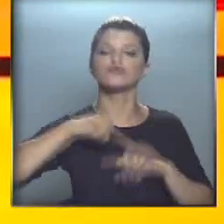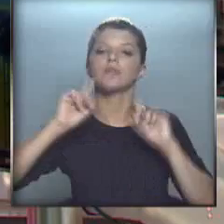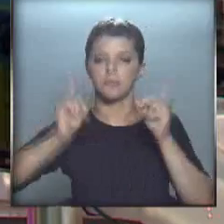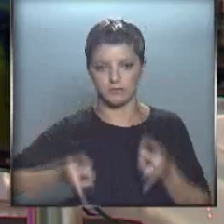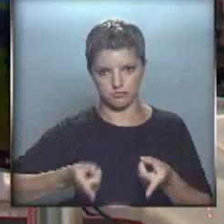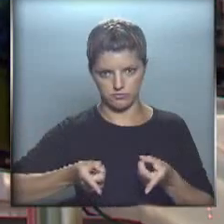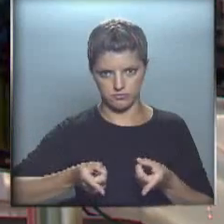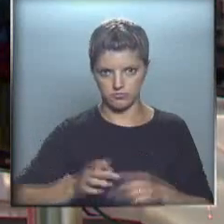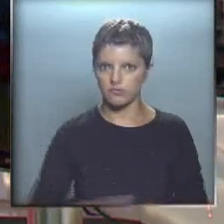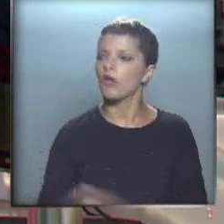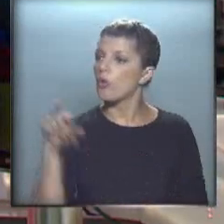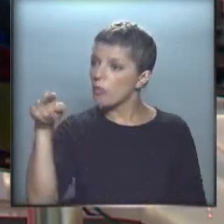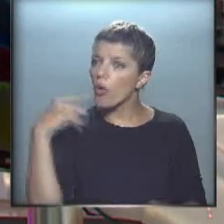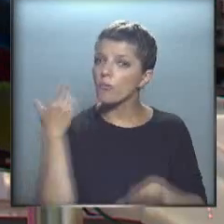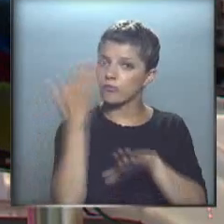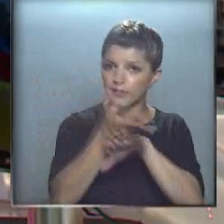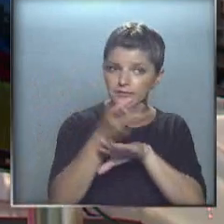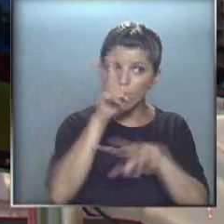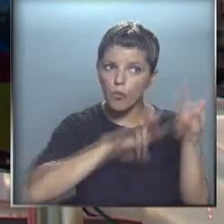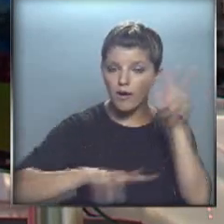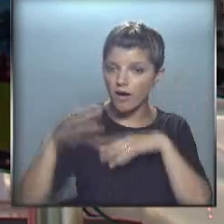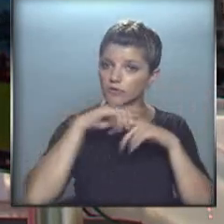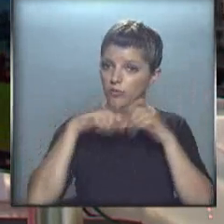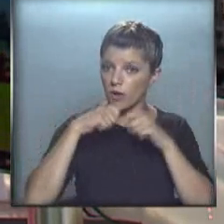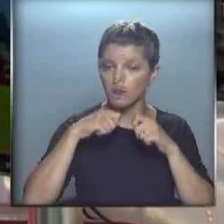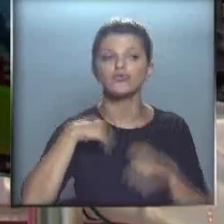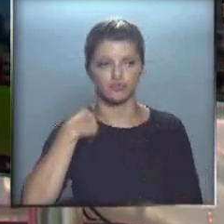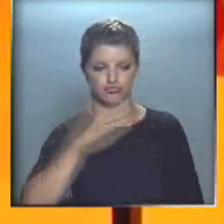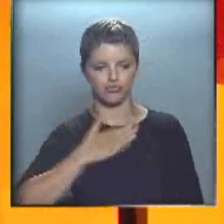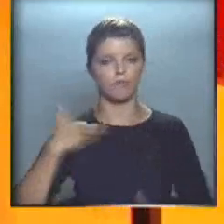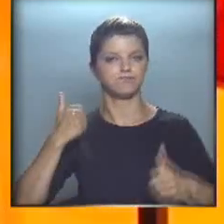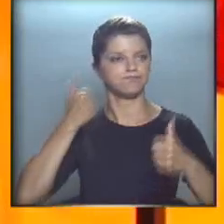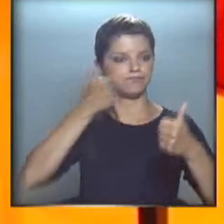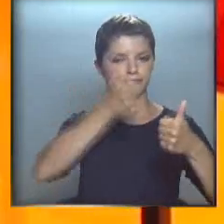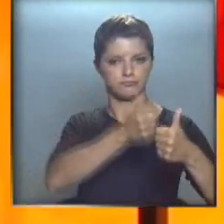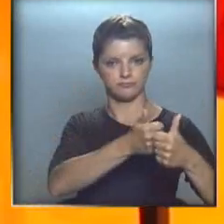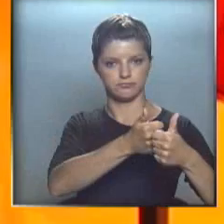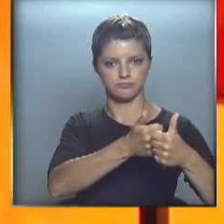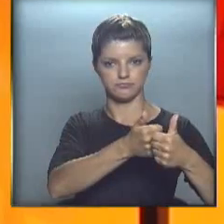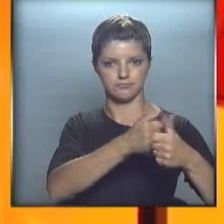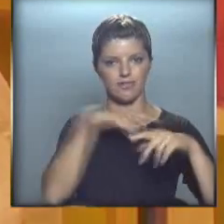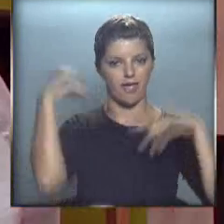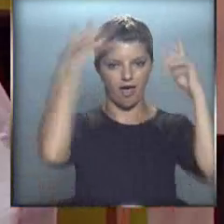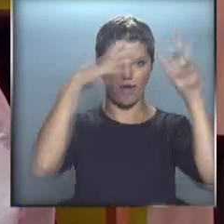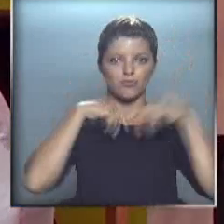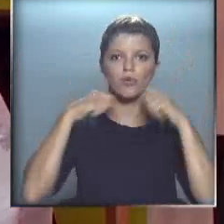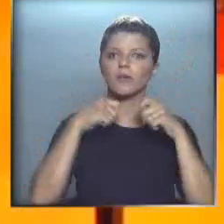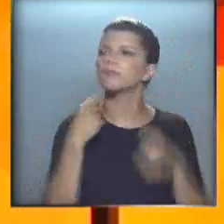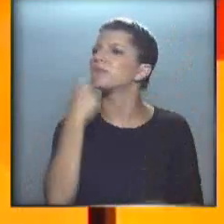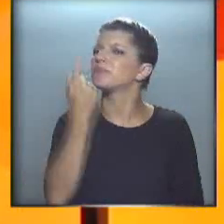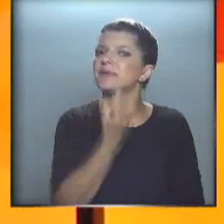en busca de las abuelas, Juan? Yo fui a acercarme a las abuelas. Ok, sí. Directamente. A tocar la puerta de las abuelas, sí. ¿Y lo primero que te dicen qué